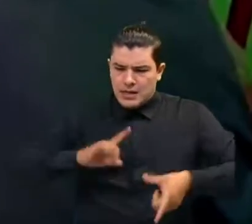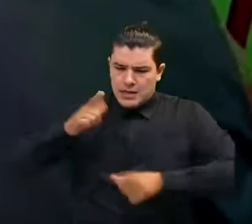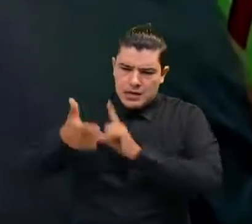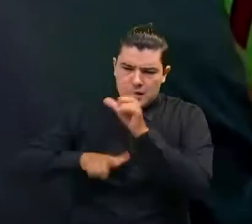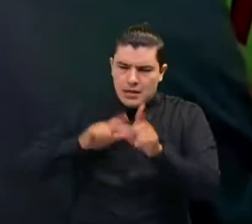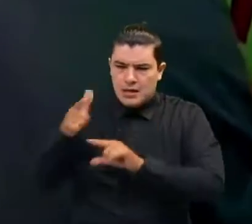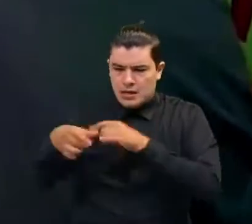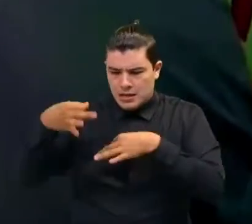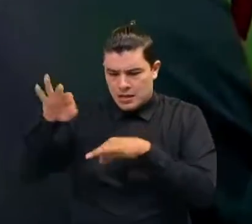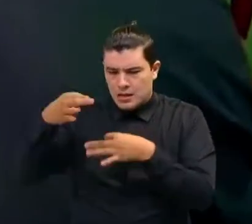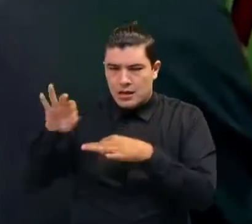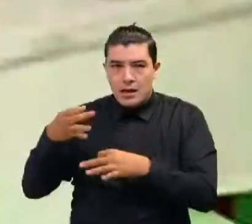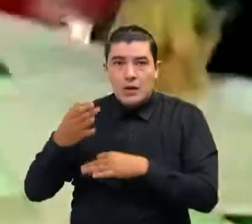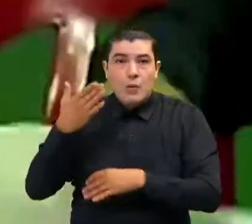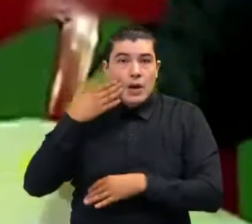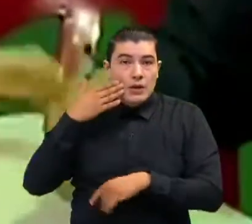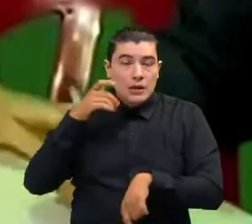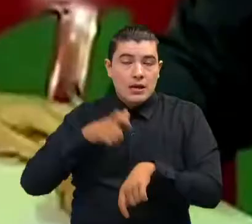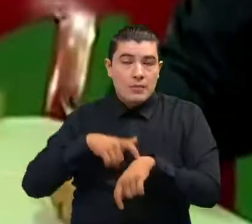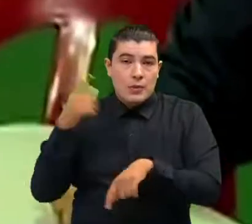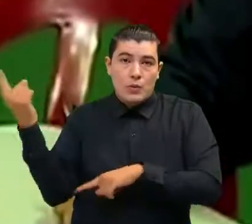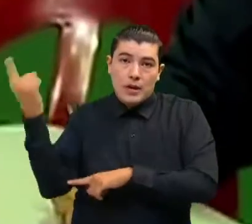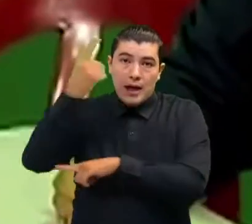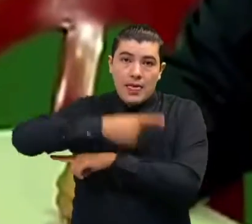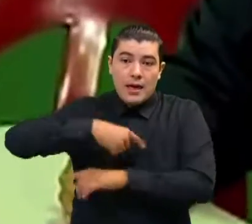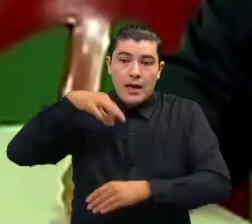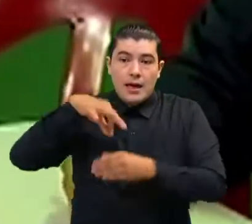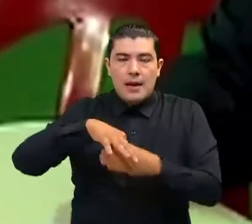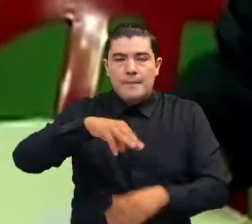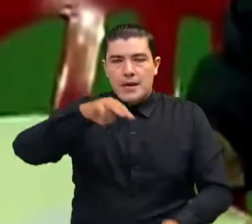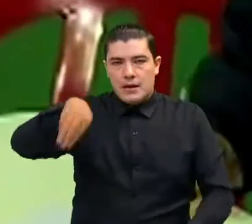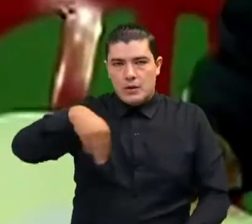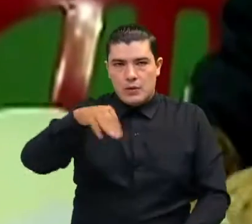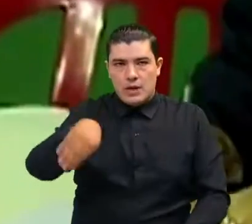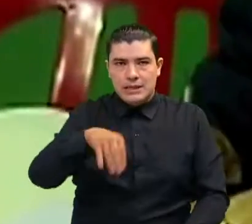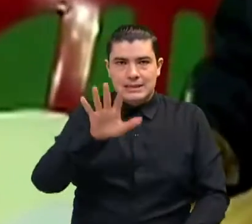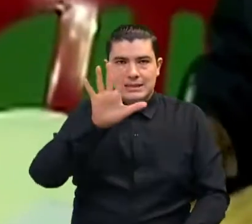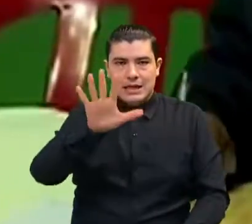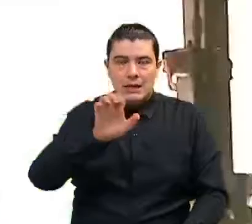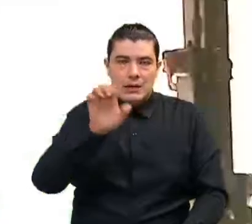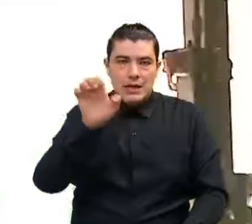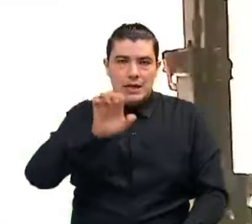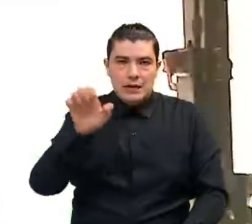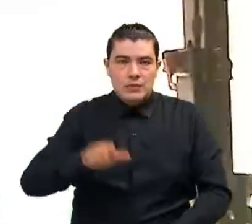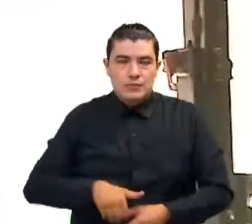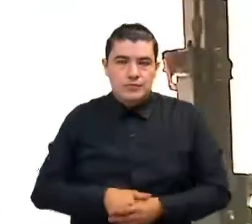jornada, que sería un miércoles en la ciudad de Cúcuta. Sin embargo, la decisión la tomará la